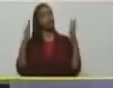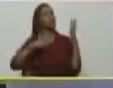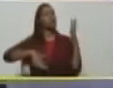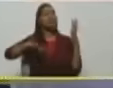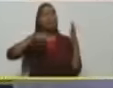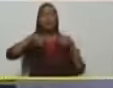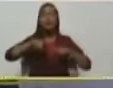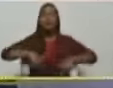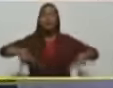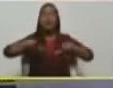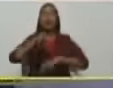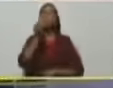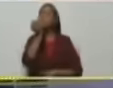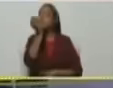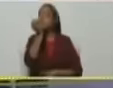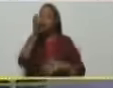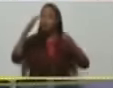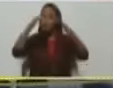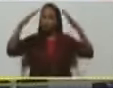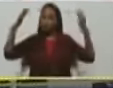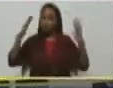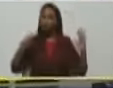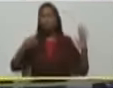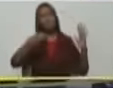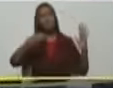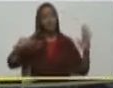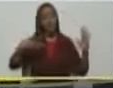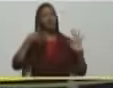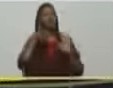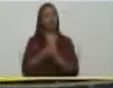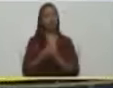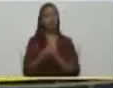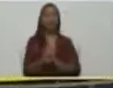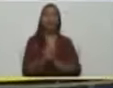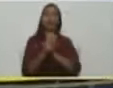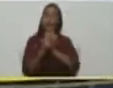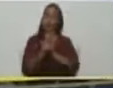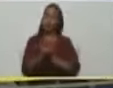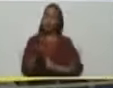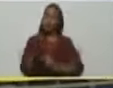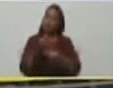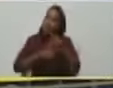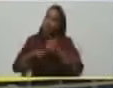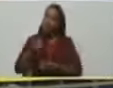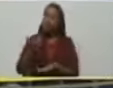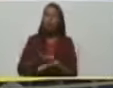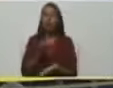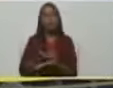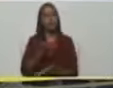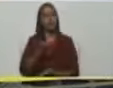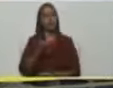de Miraflores, en este renacer de la economía venezolana y de su modelo de economía real.